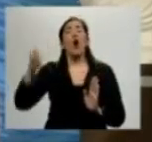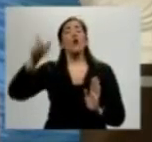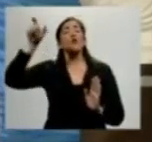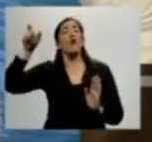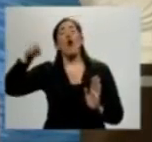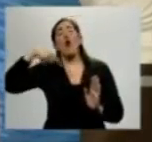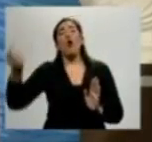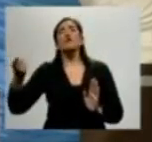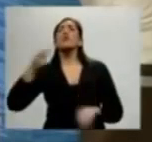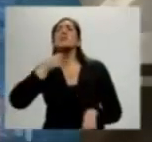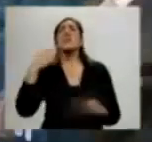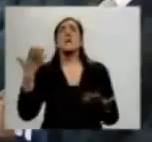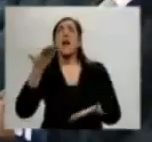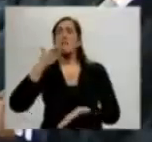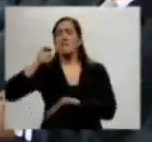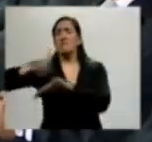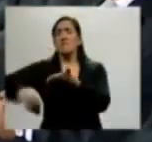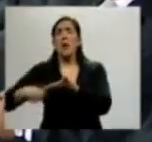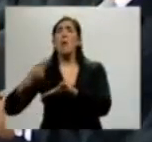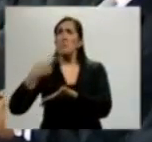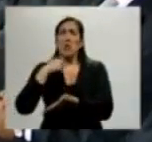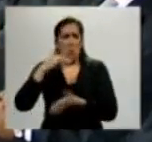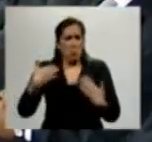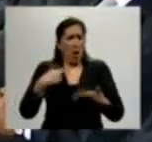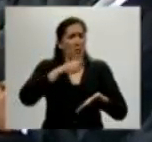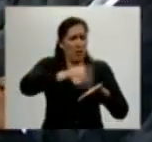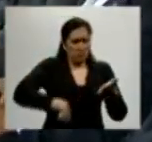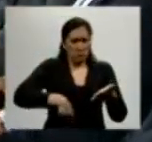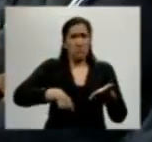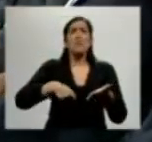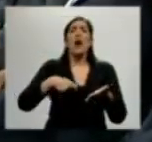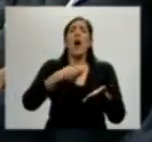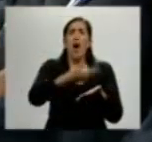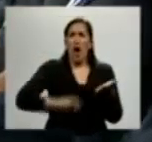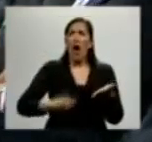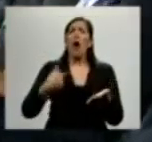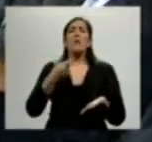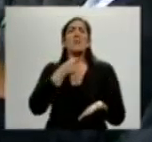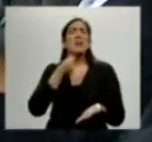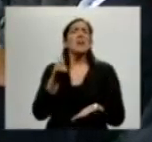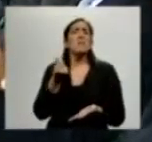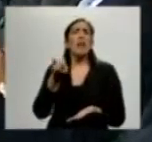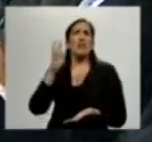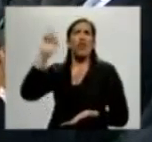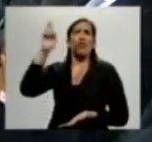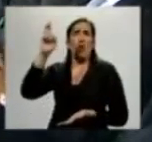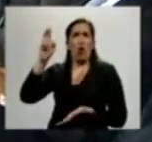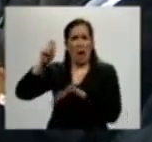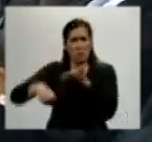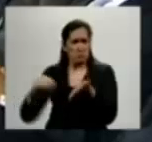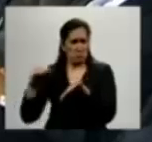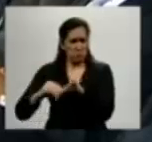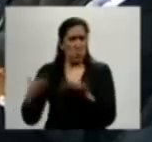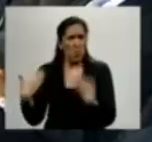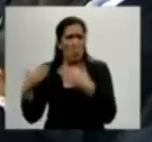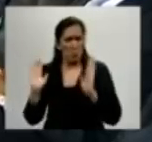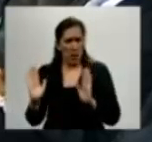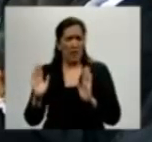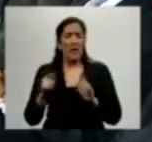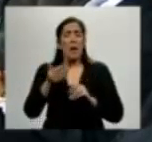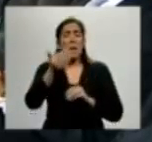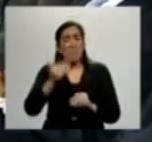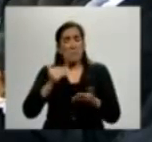hacer contratos en moneda extranjera y de la exigencia. Y para mayor claridad todavía, en los artículos